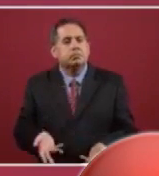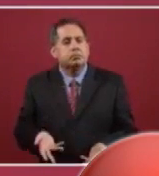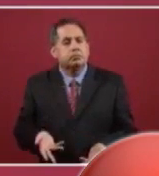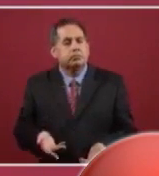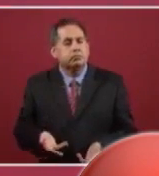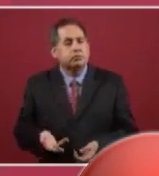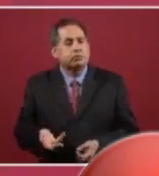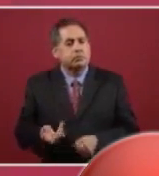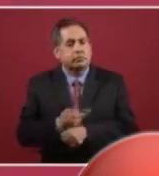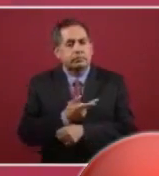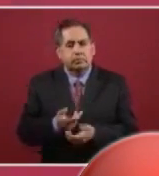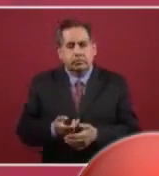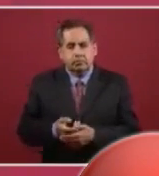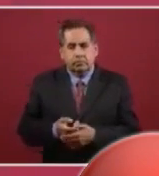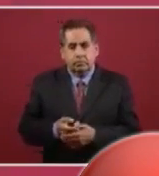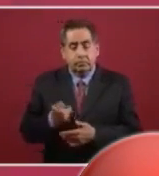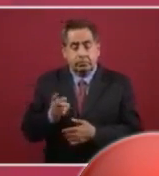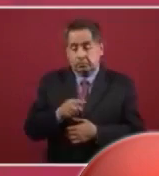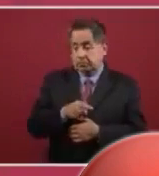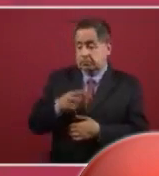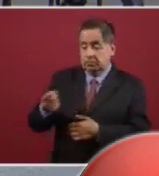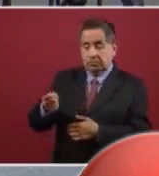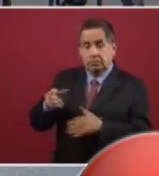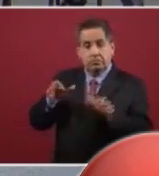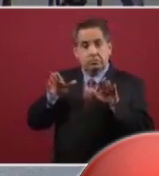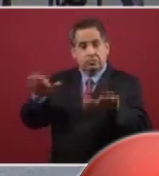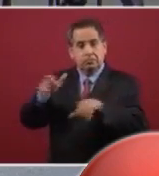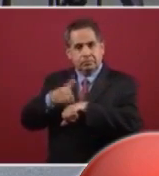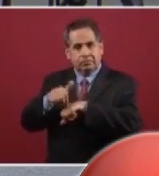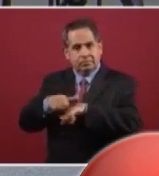Bueno, pero la terminal 2,